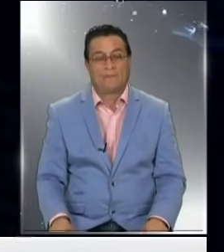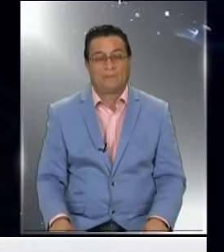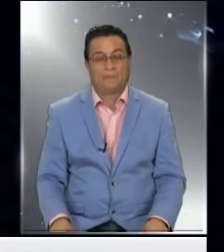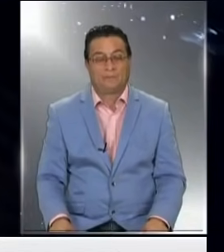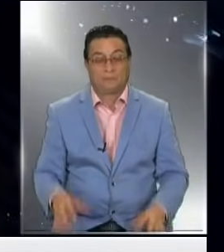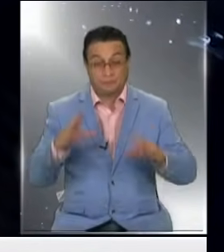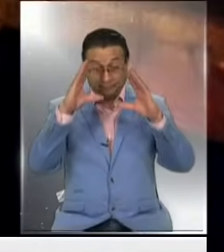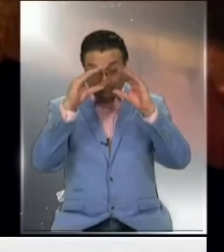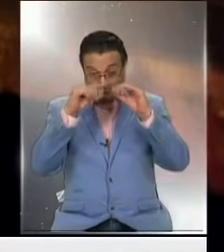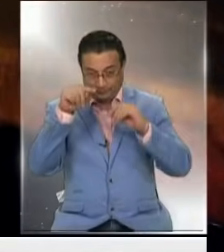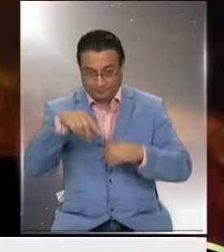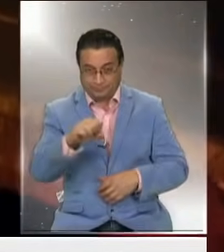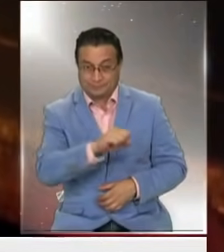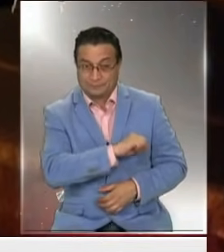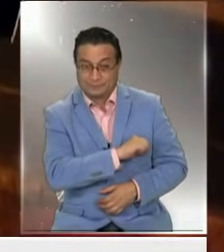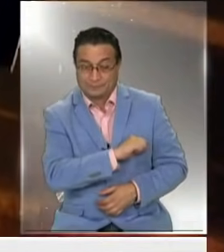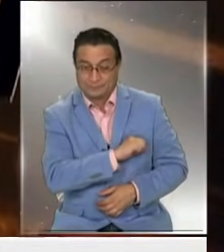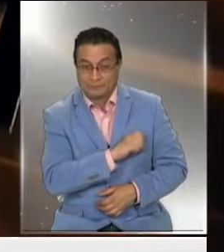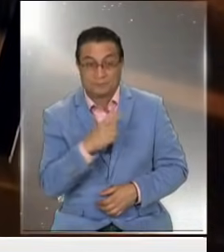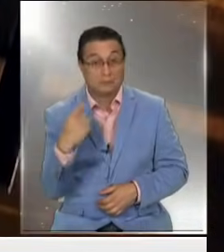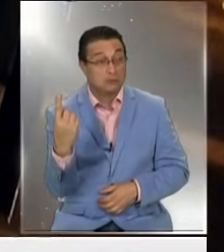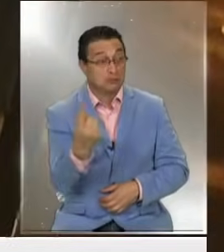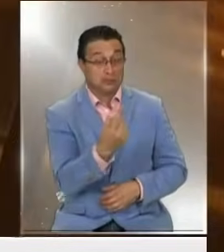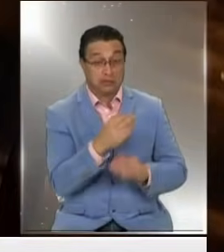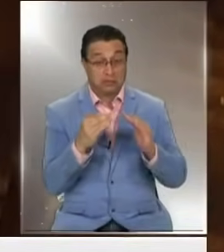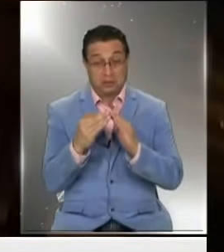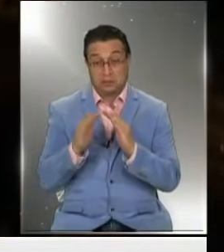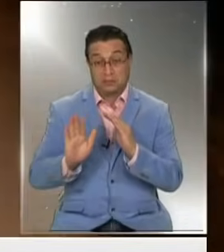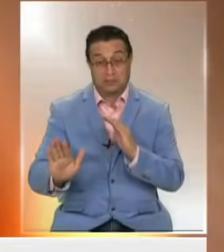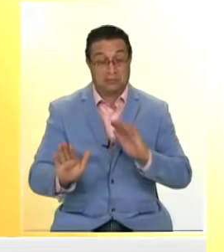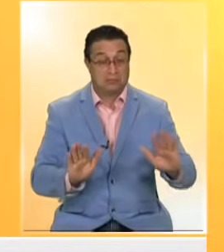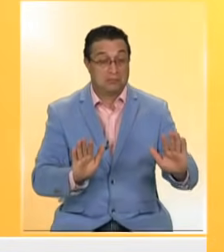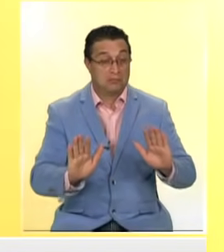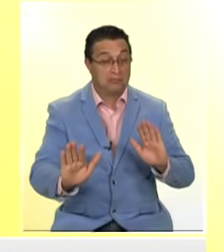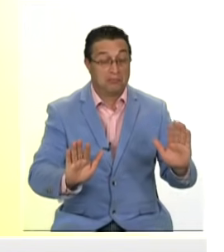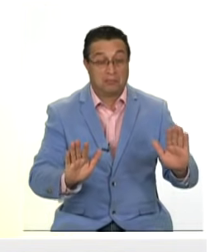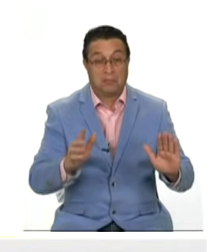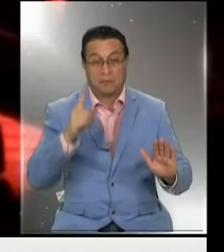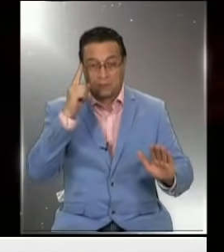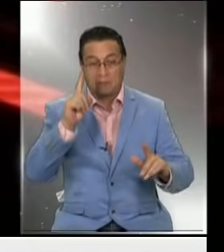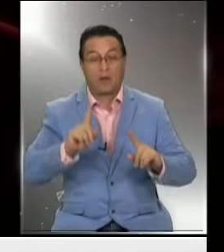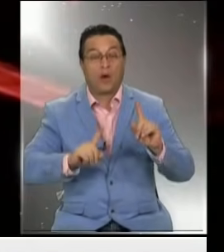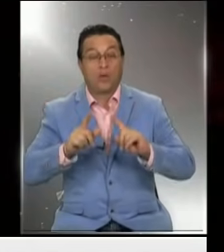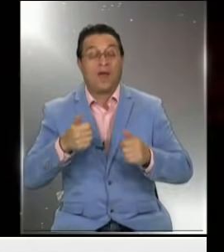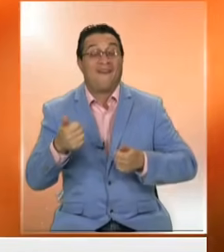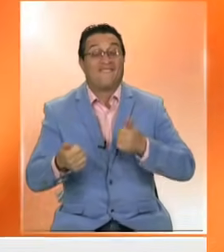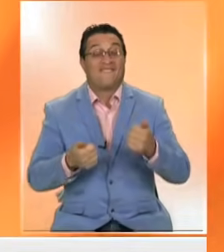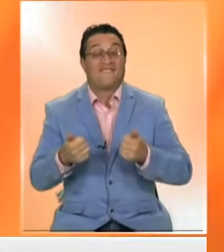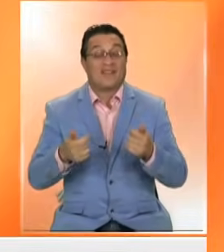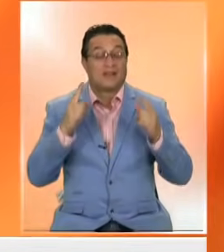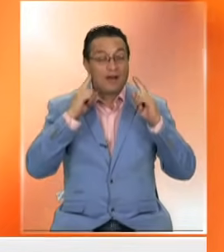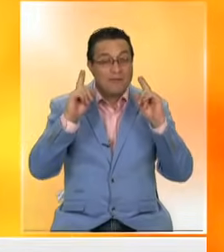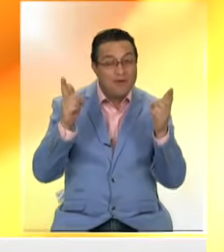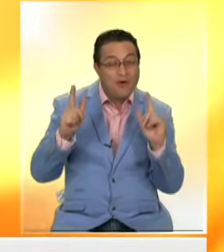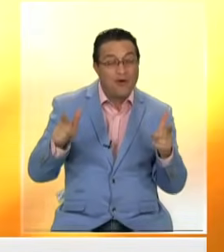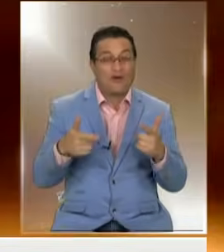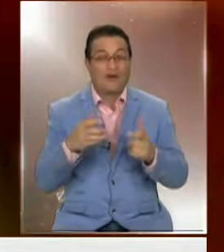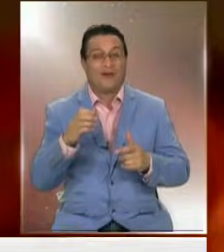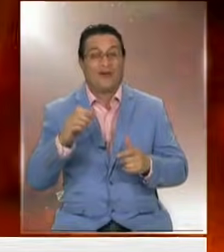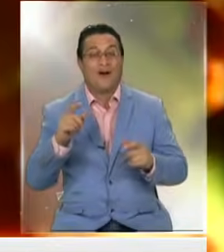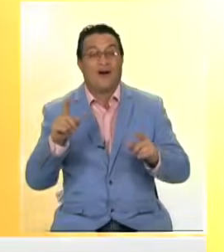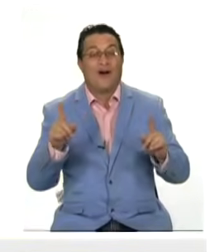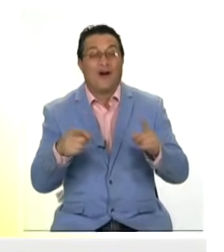Es de noche en Santiago, al parecer todos en sus casas. Sin embargo, en fiestas electrónicas, otra historia se